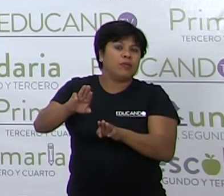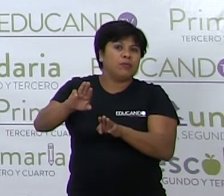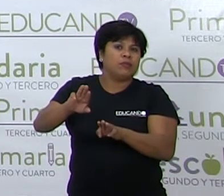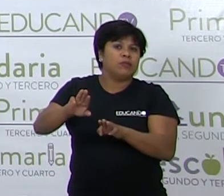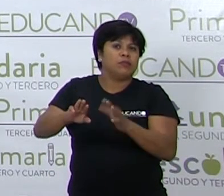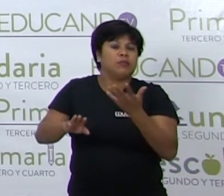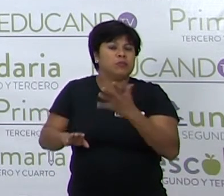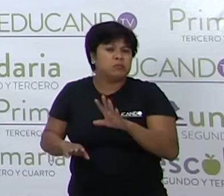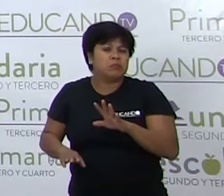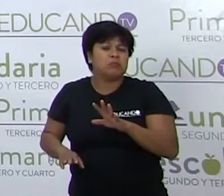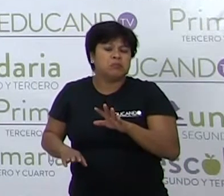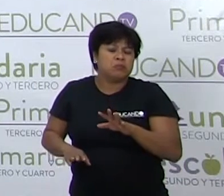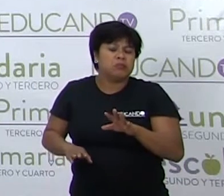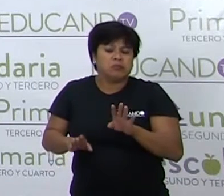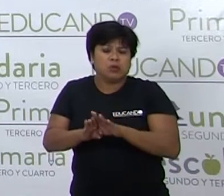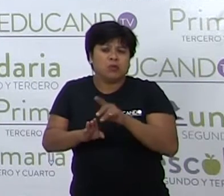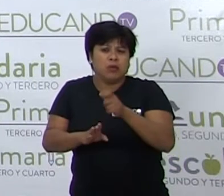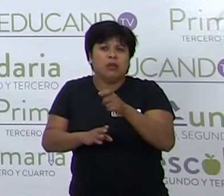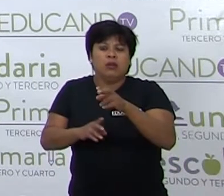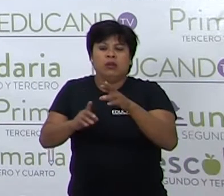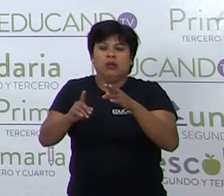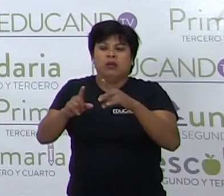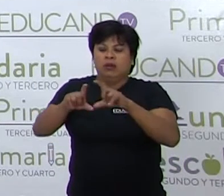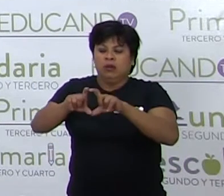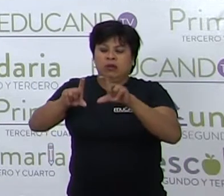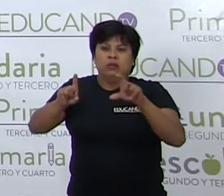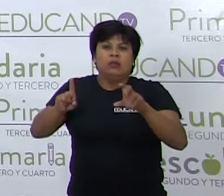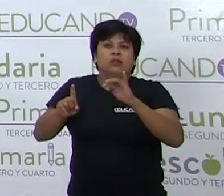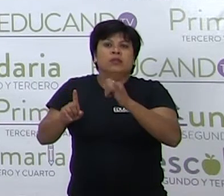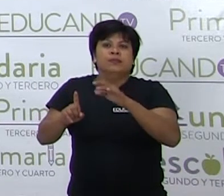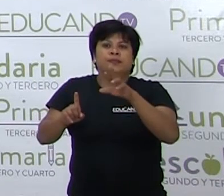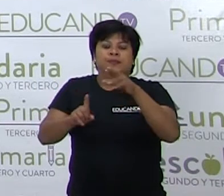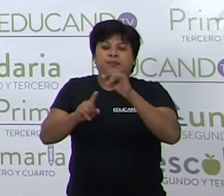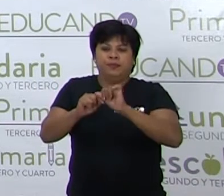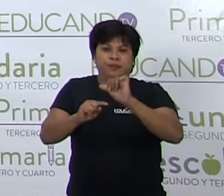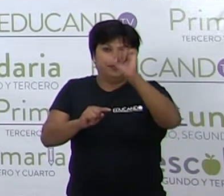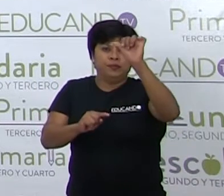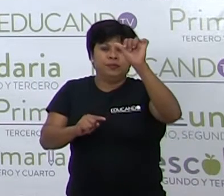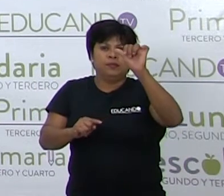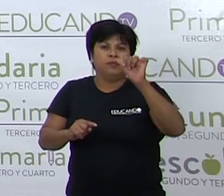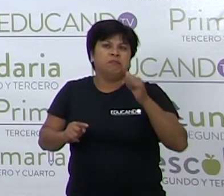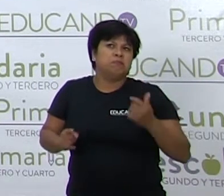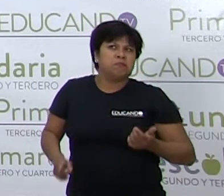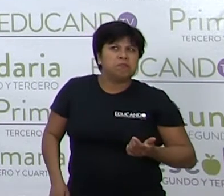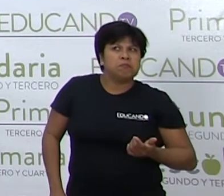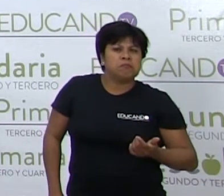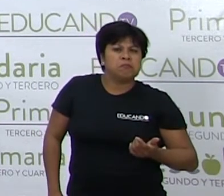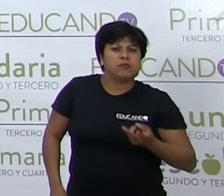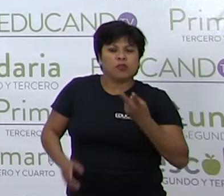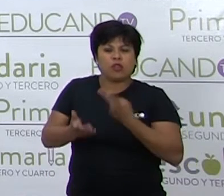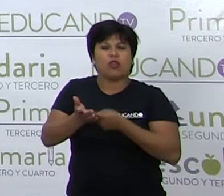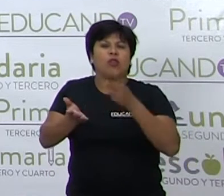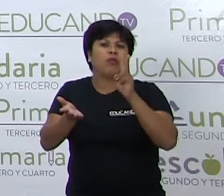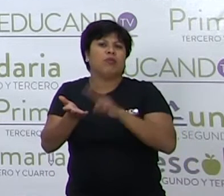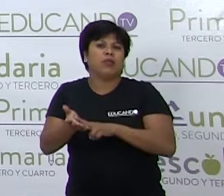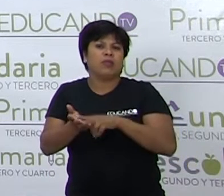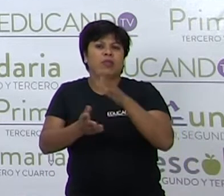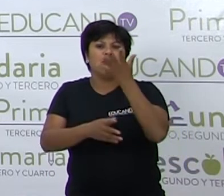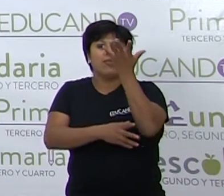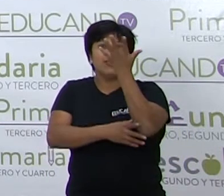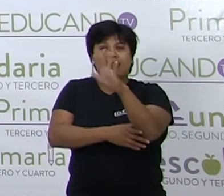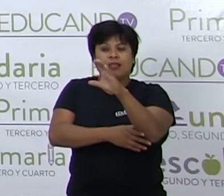que es un rectángulo y vamos a poner en la altura qué les parece que sea el doble 10